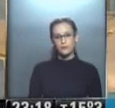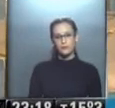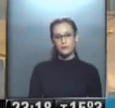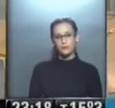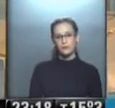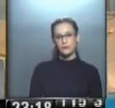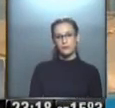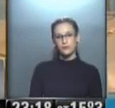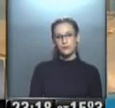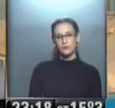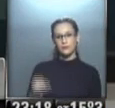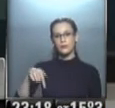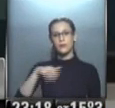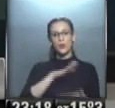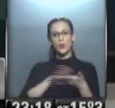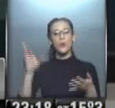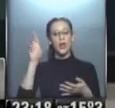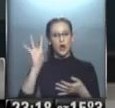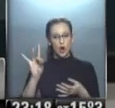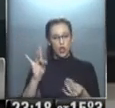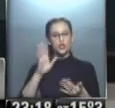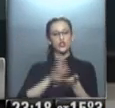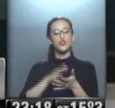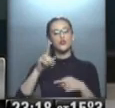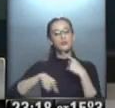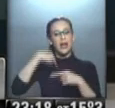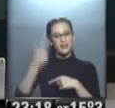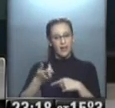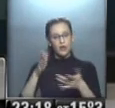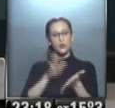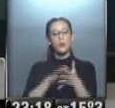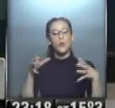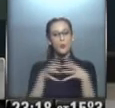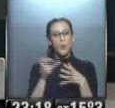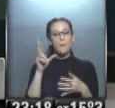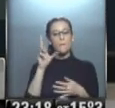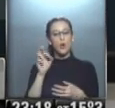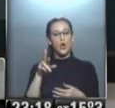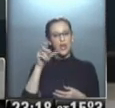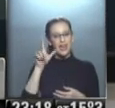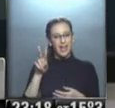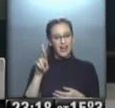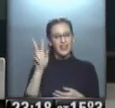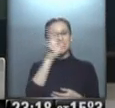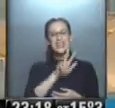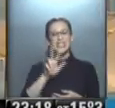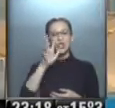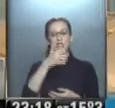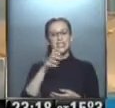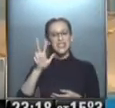Se produjo un nuevo récord de inscriptos para el sorteo de mañana del Plan Procrear. De las 360.000 familias que se